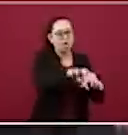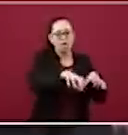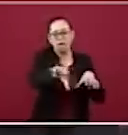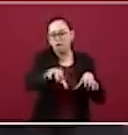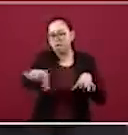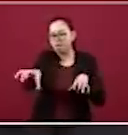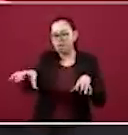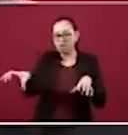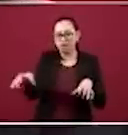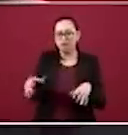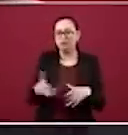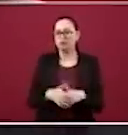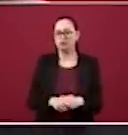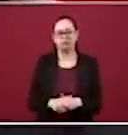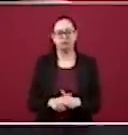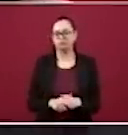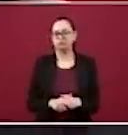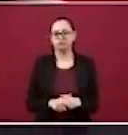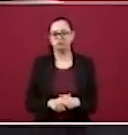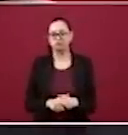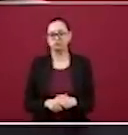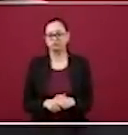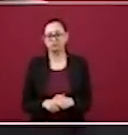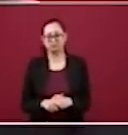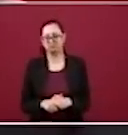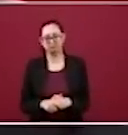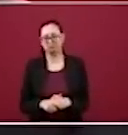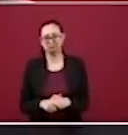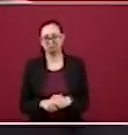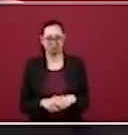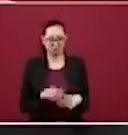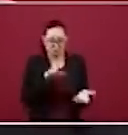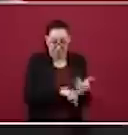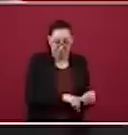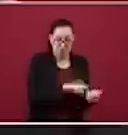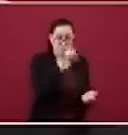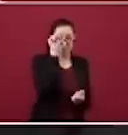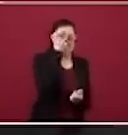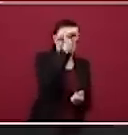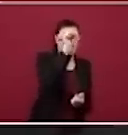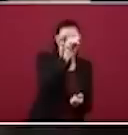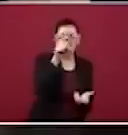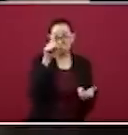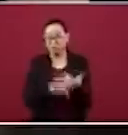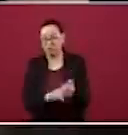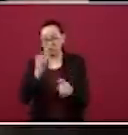pero ni en los sindicatos, ni en los sindicatos